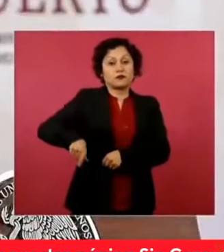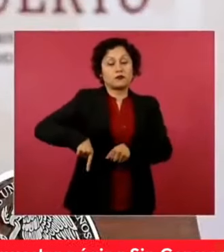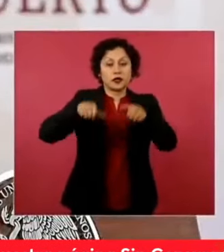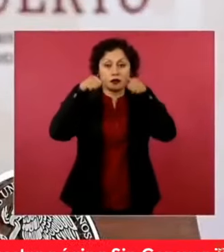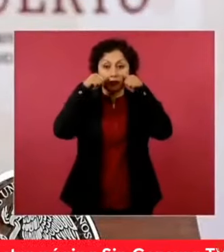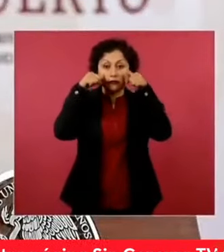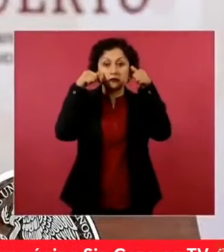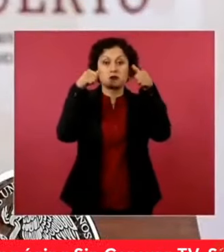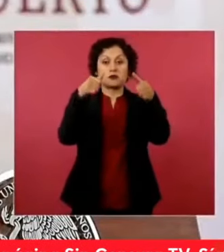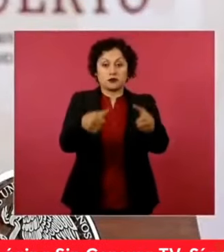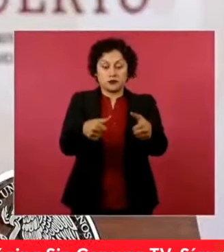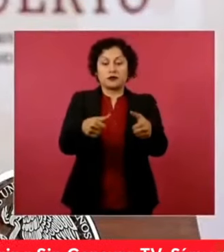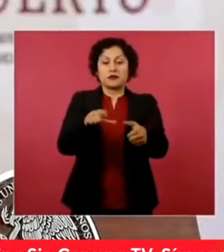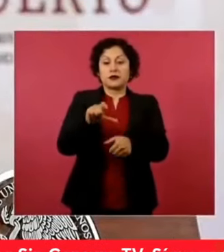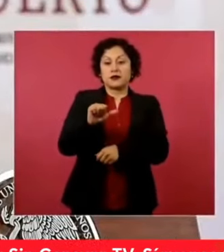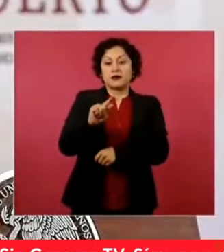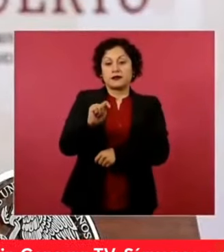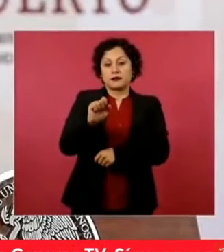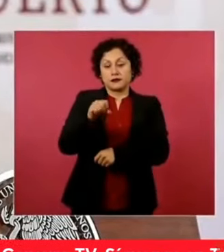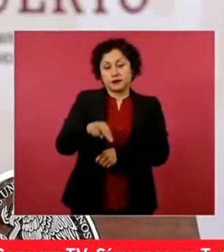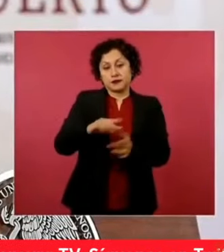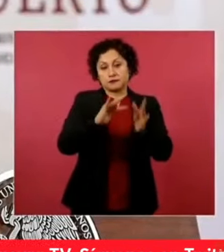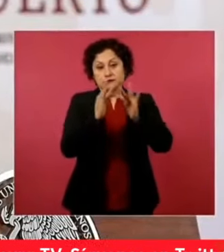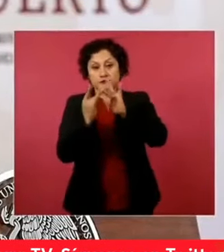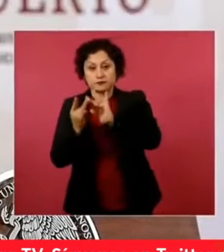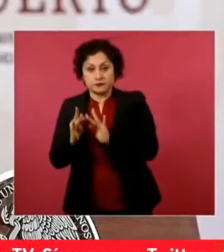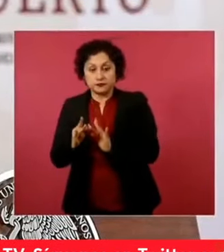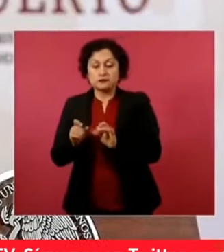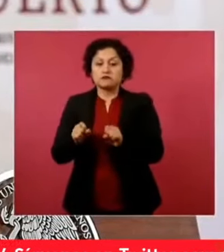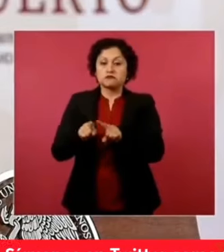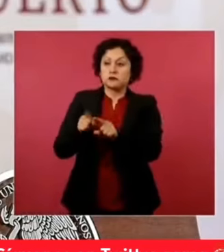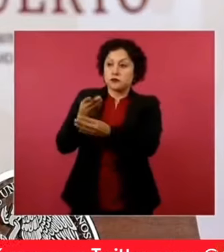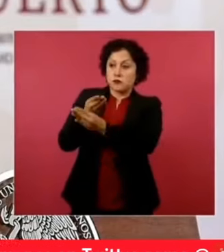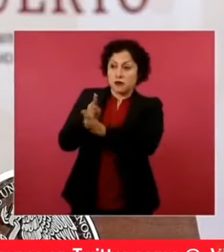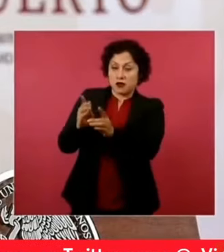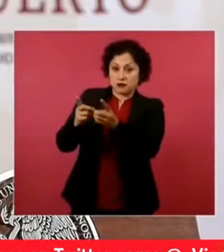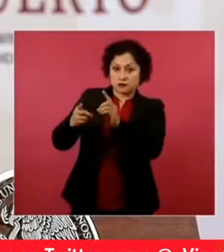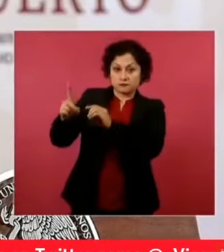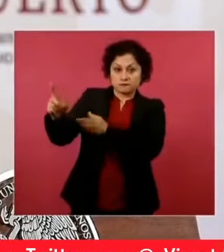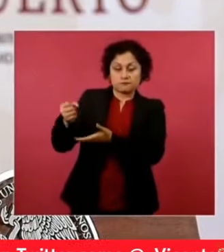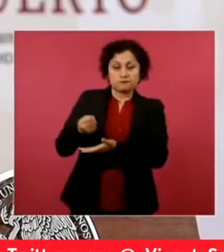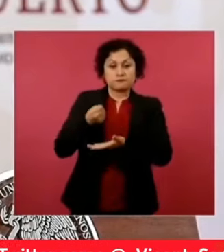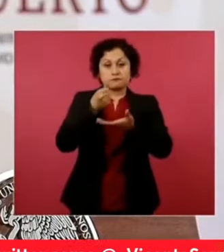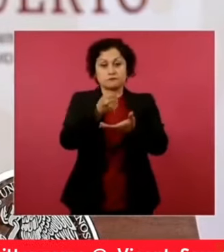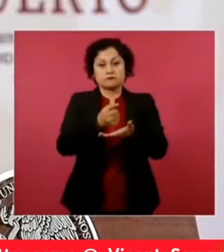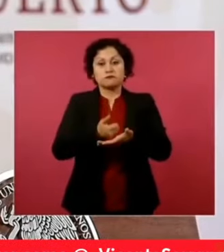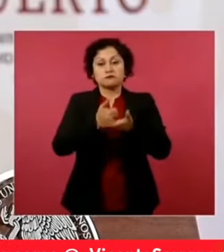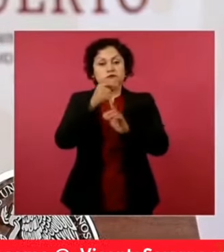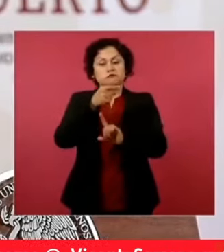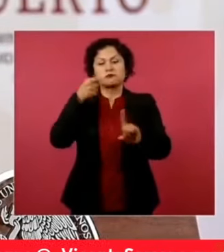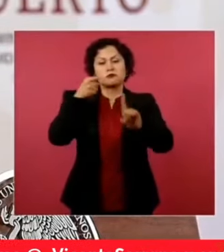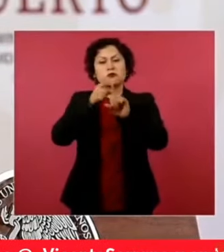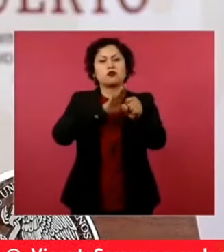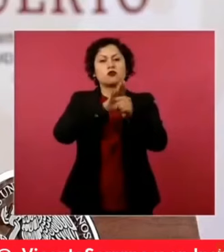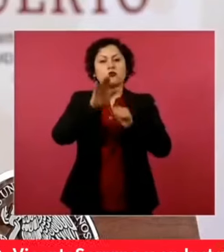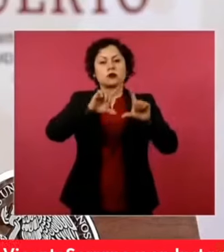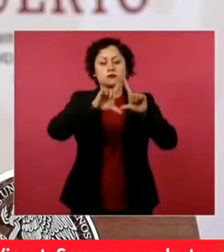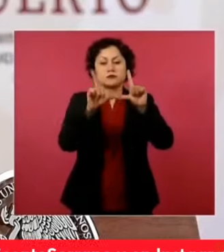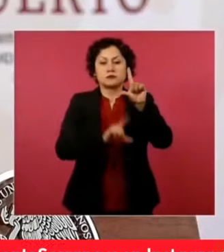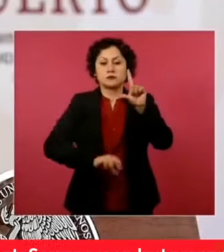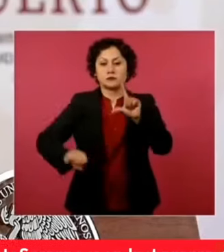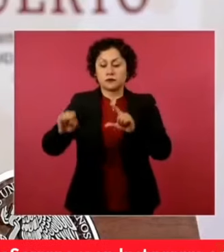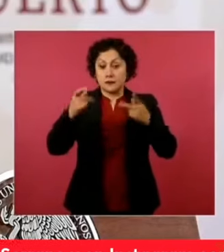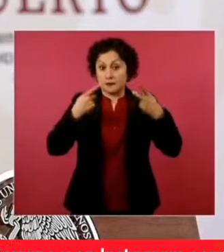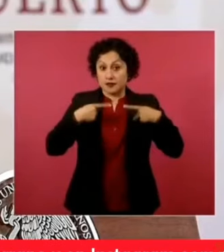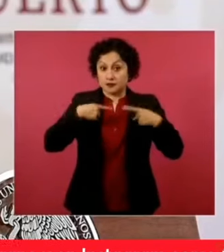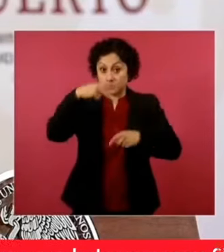proyecto de Altán Redes con recursos de la banca de desarrollo para apoyar el objetivo de dar acceso a Internet a todos y todas las mexicanas. Un